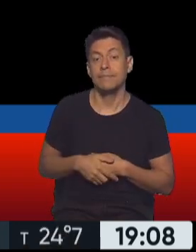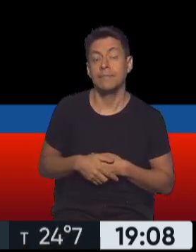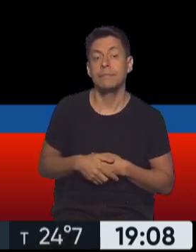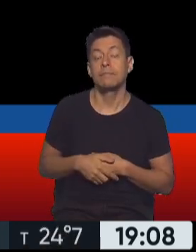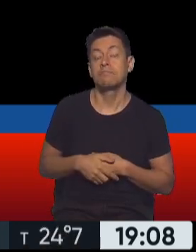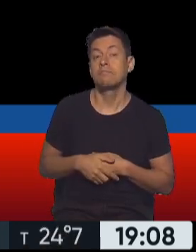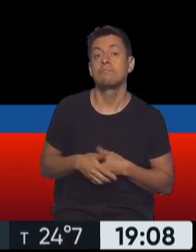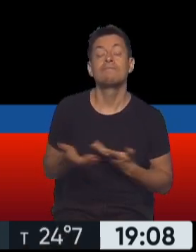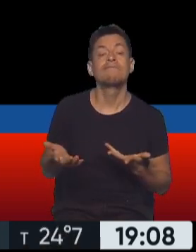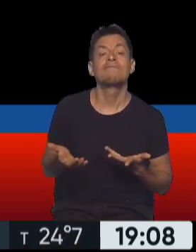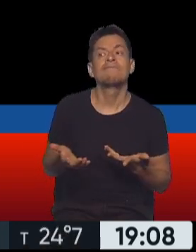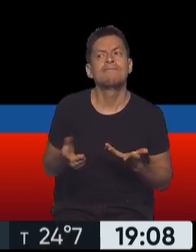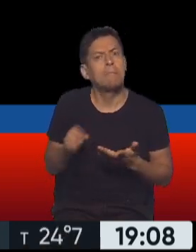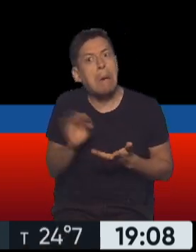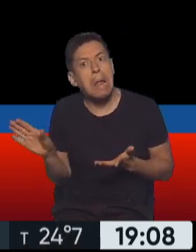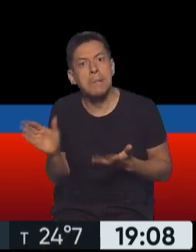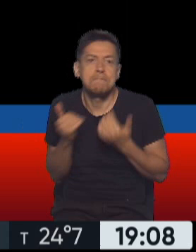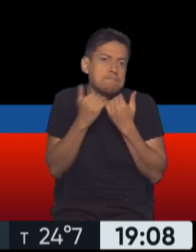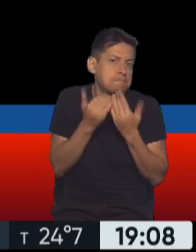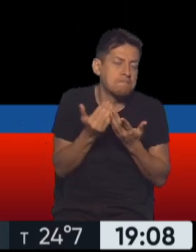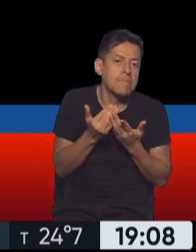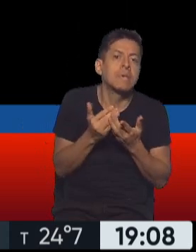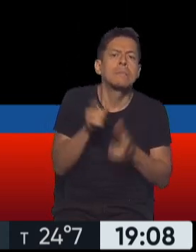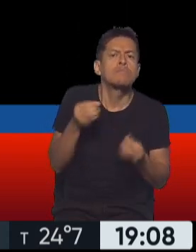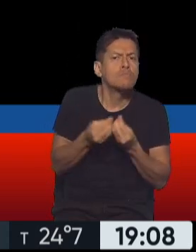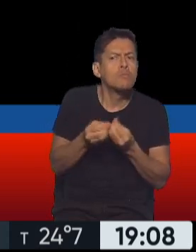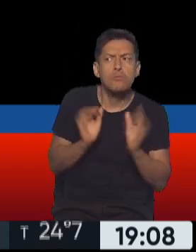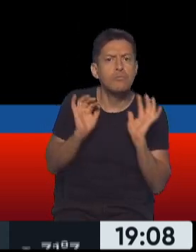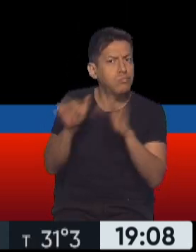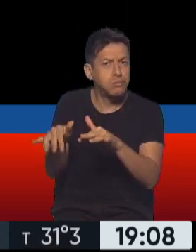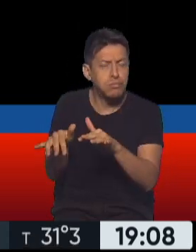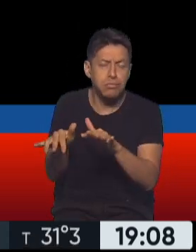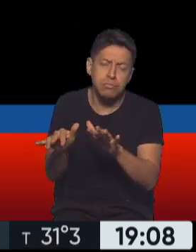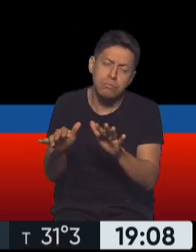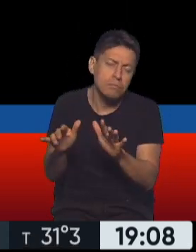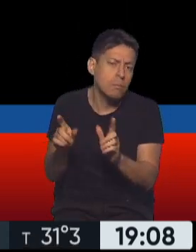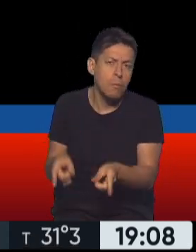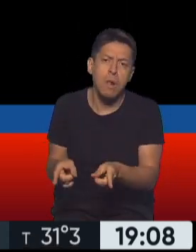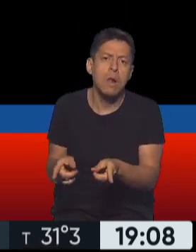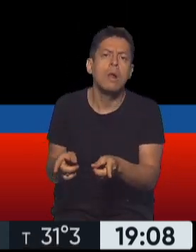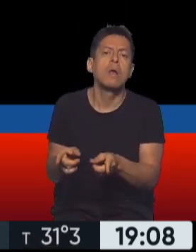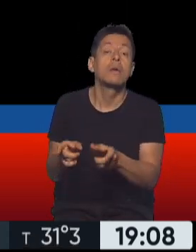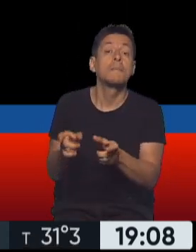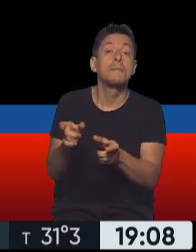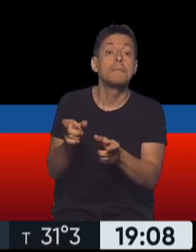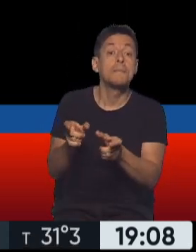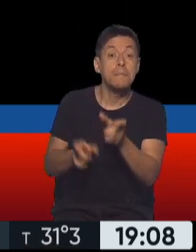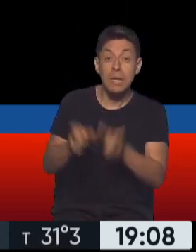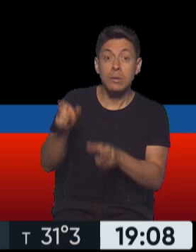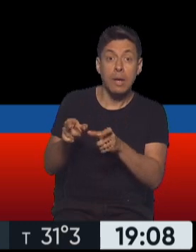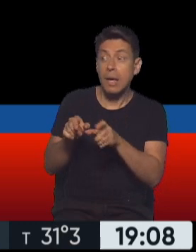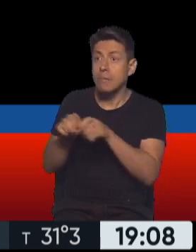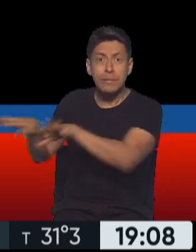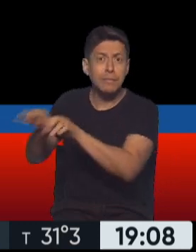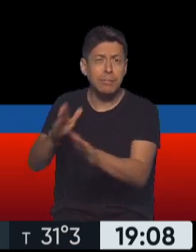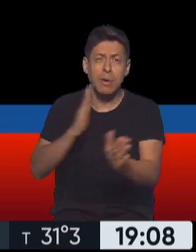quizá no debía ocurrir, toda la gente junta, pero lo de menos. La gente, la estampida que